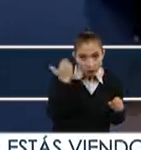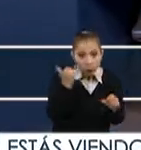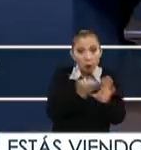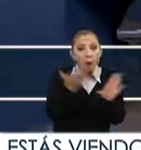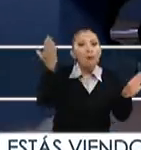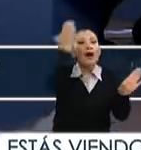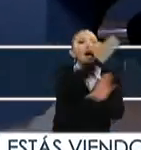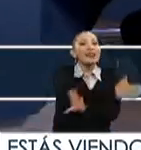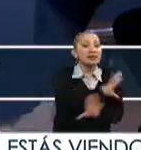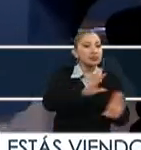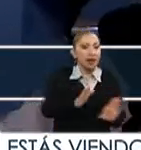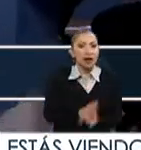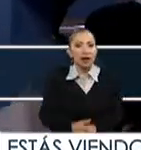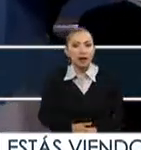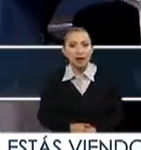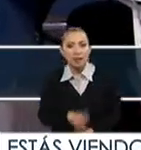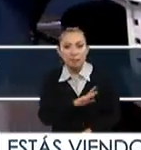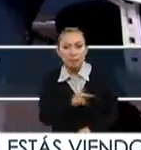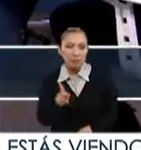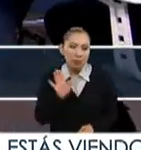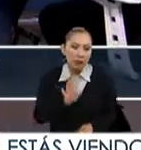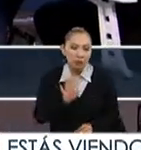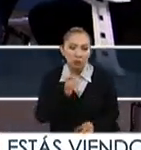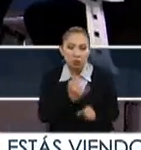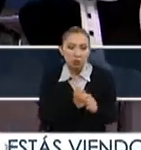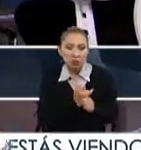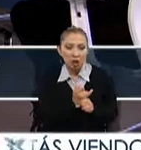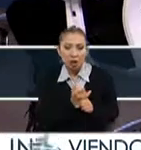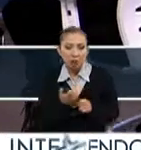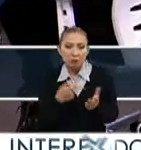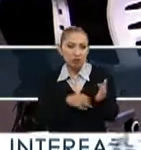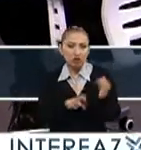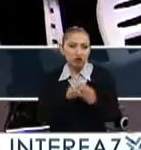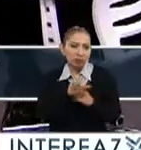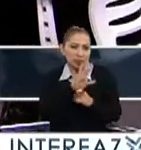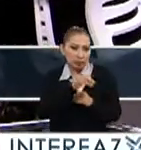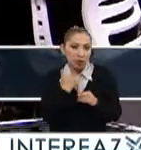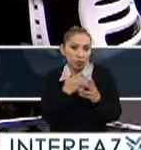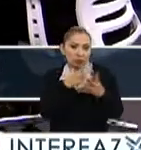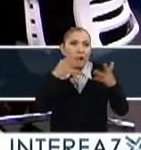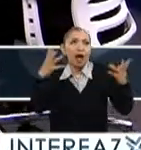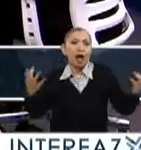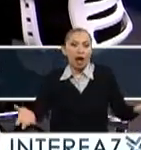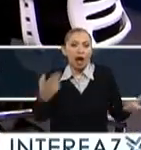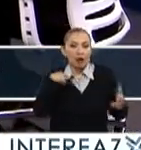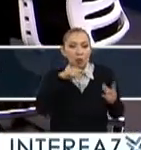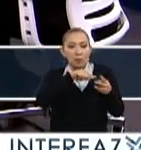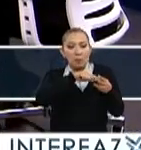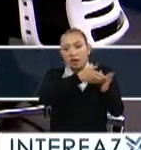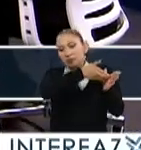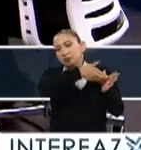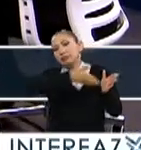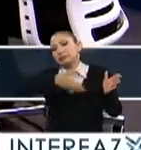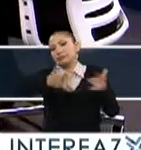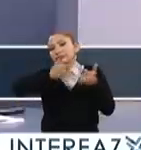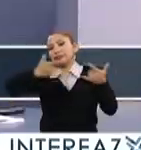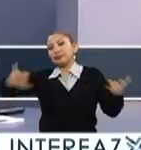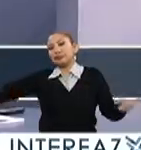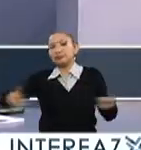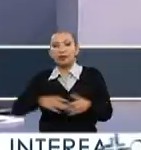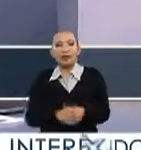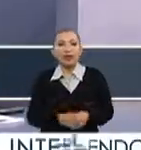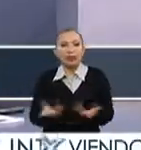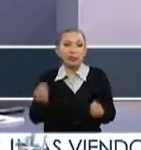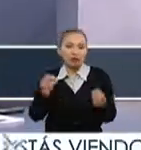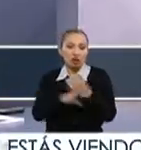ya se venía realizando algún trabajo similar a raíz del sismo del 85, que bueno, es el gran evento que marcó un antes y un